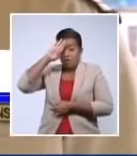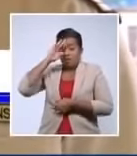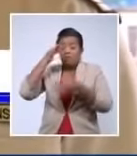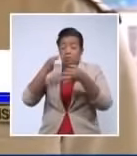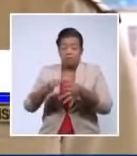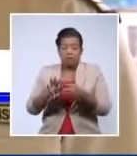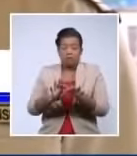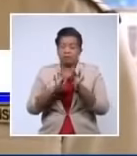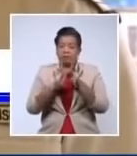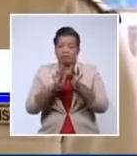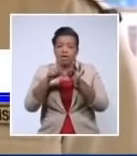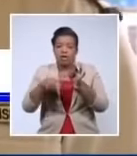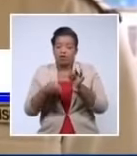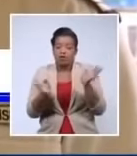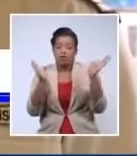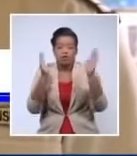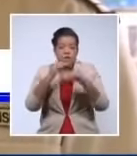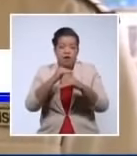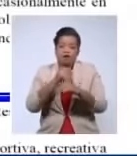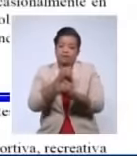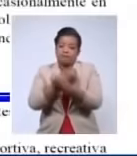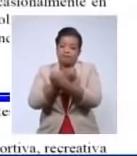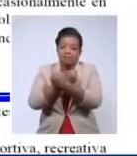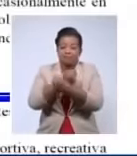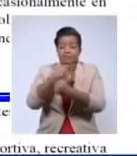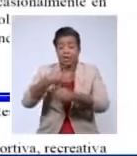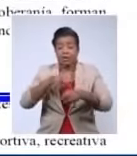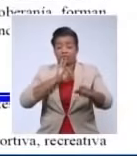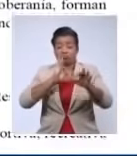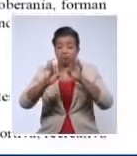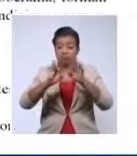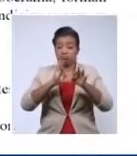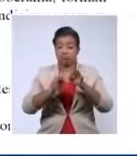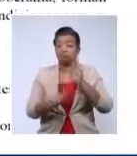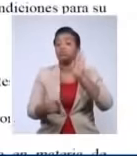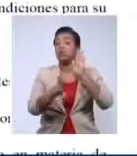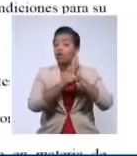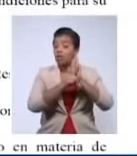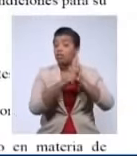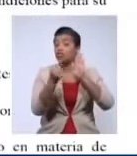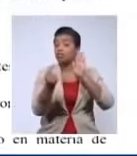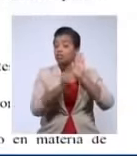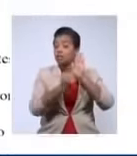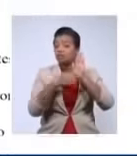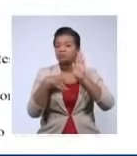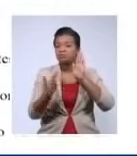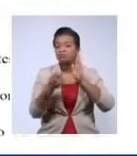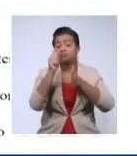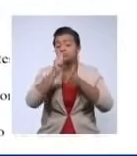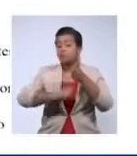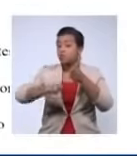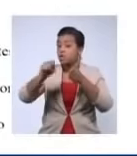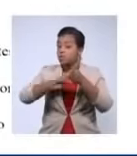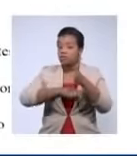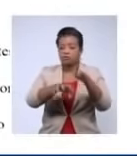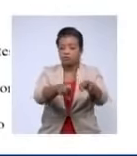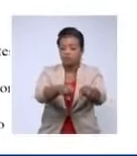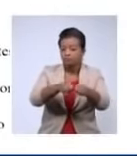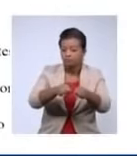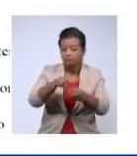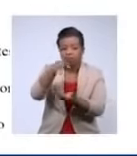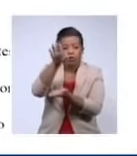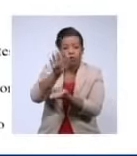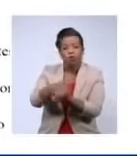porque realmente está en peligro crítico de extinción. Existe una ley de pesca que establece la prohibición de capturas de especies